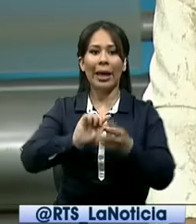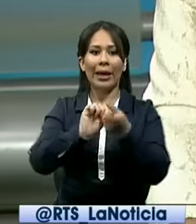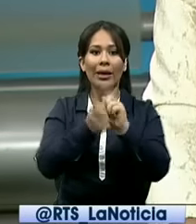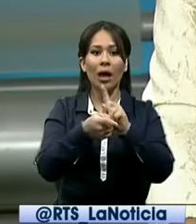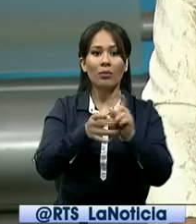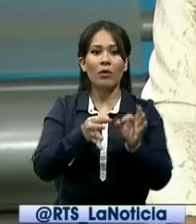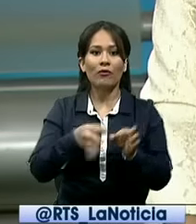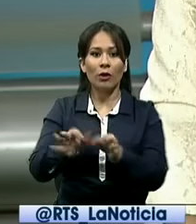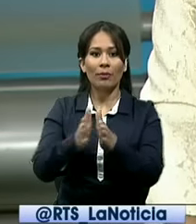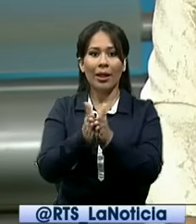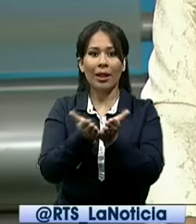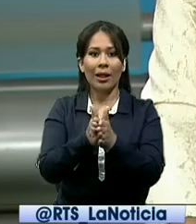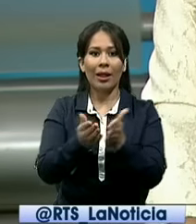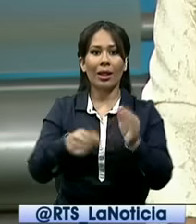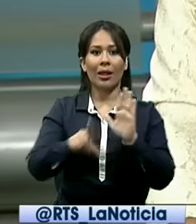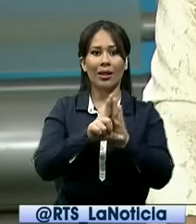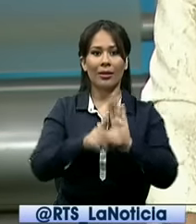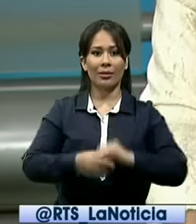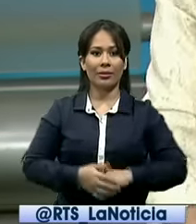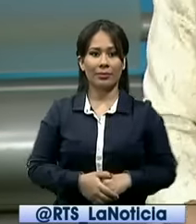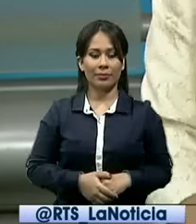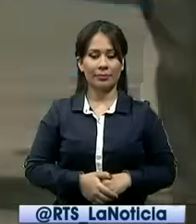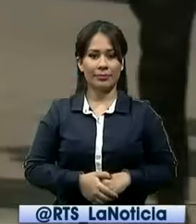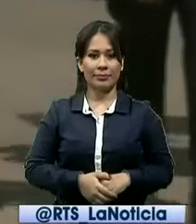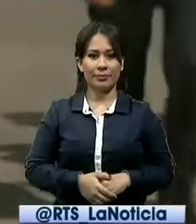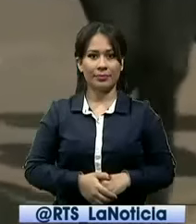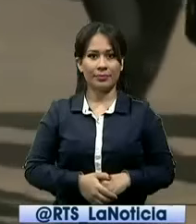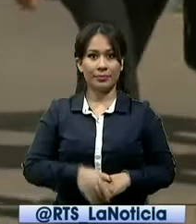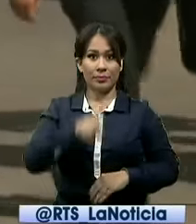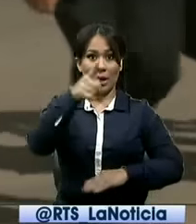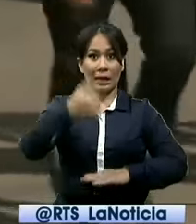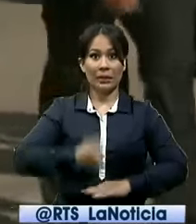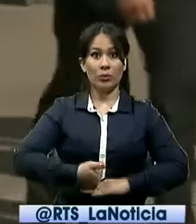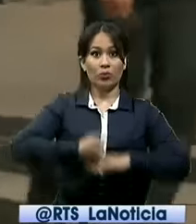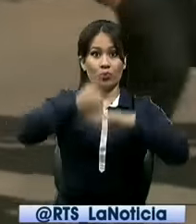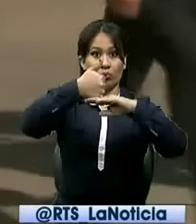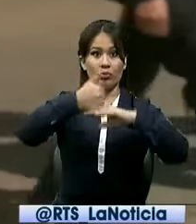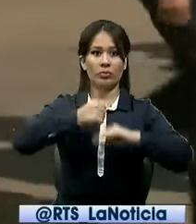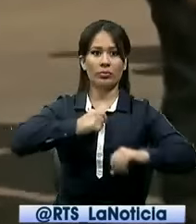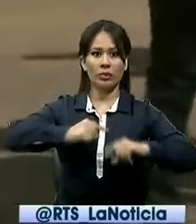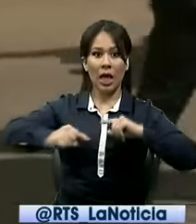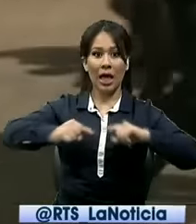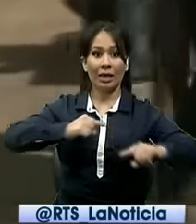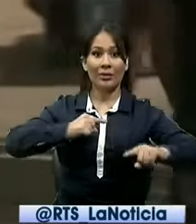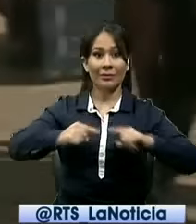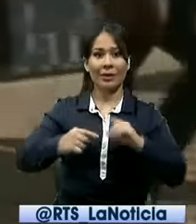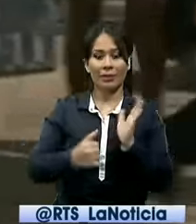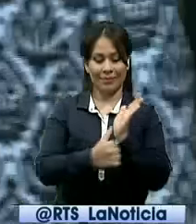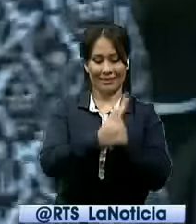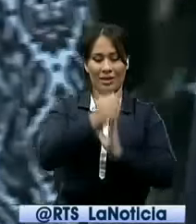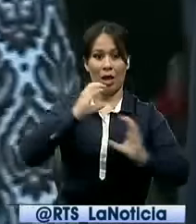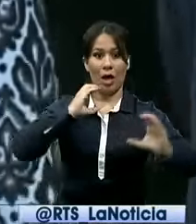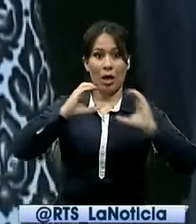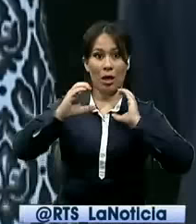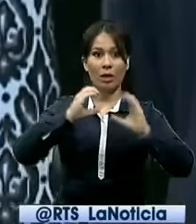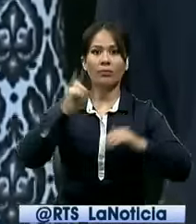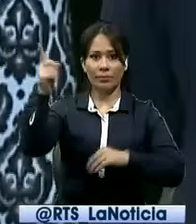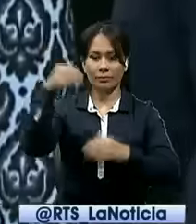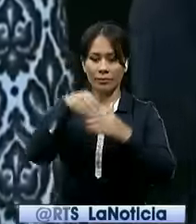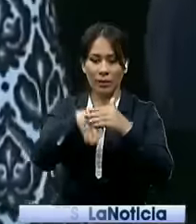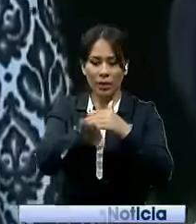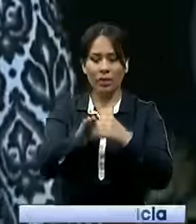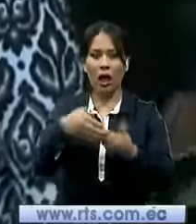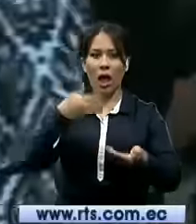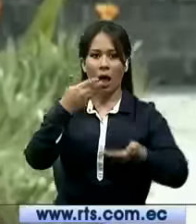efectuado al texto de la ley. El superintendente llegó a la fiscalía cerca de las 9 de la mañana y de inmediato ingresó para dar